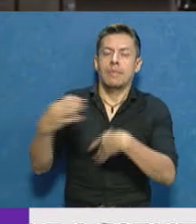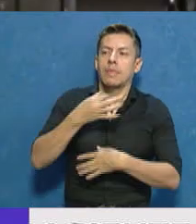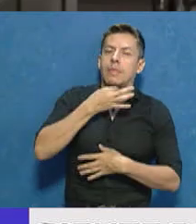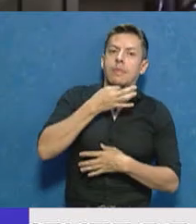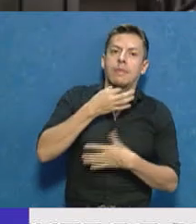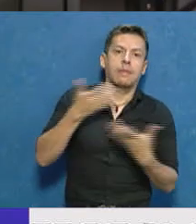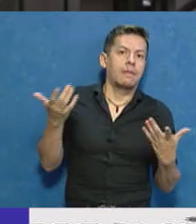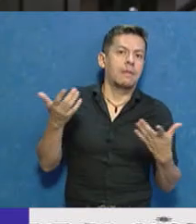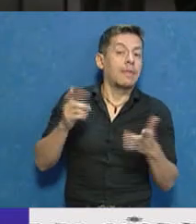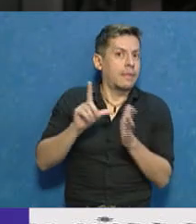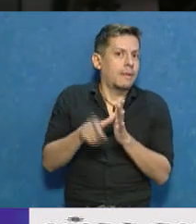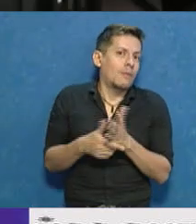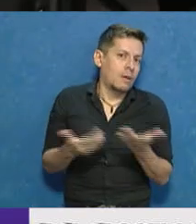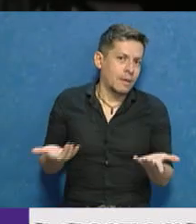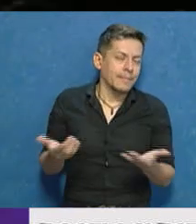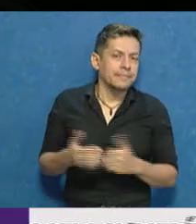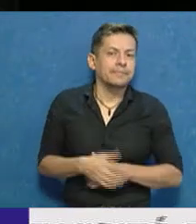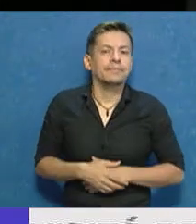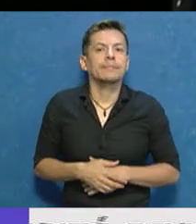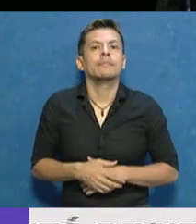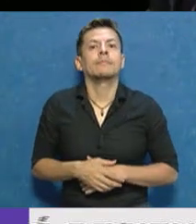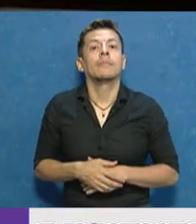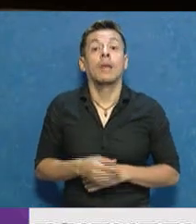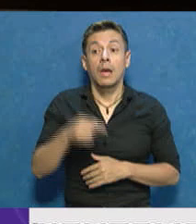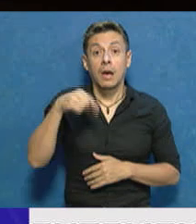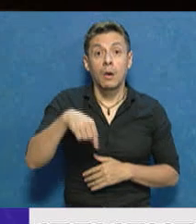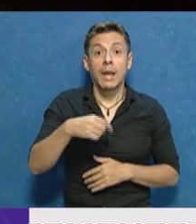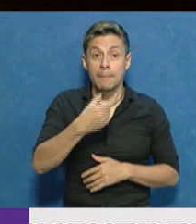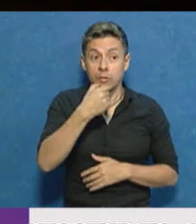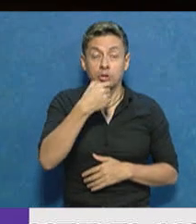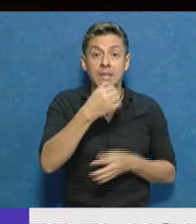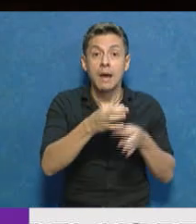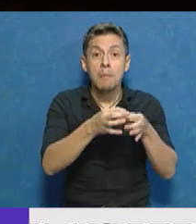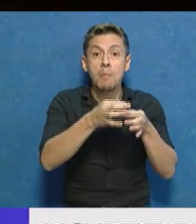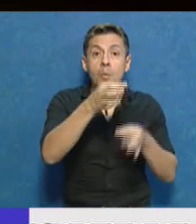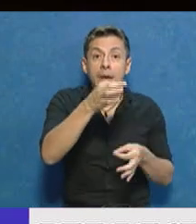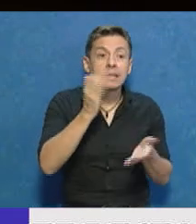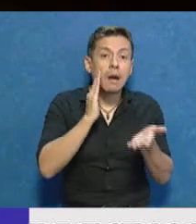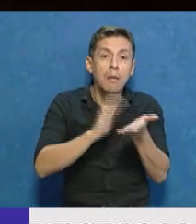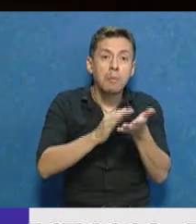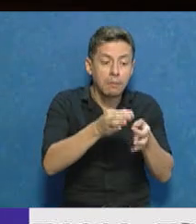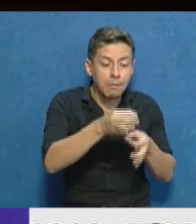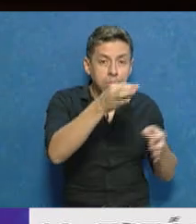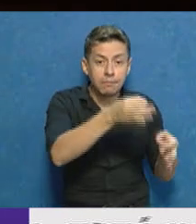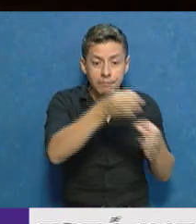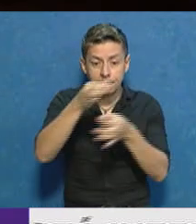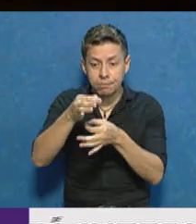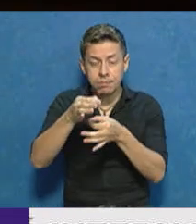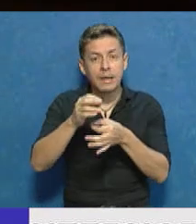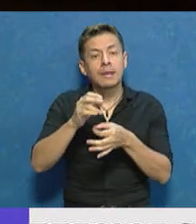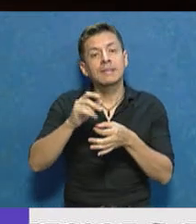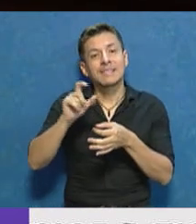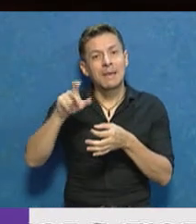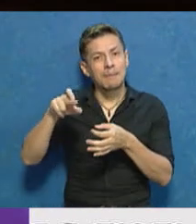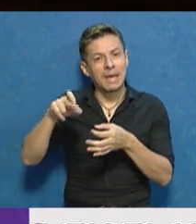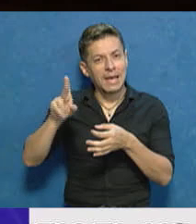ahí se atrasen un poco más. Por lo menos la muestra que va a llegar acá a Mendoza para hacer el PCR para gripe, vamos a tener en el